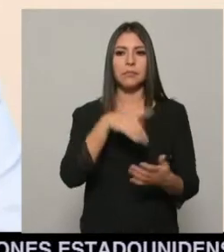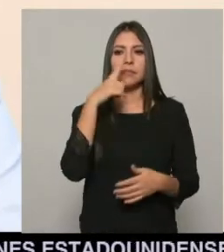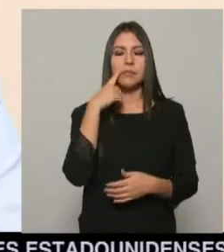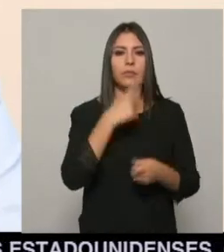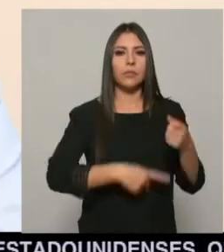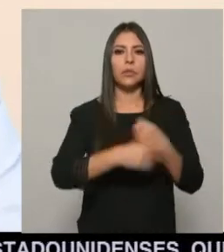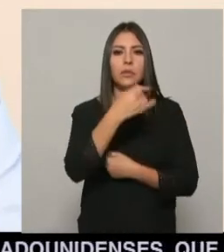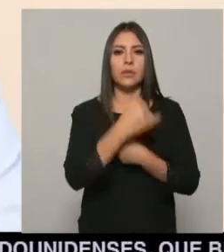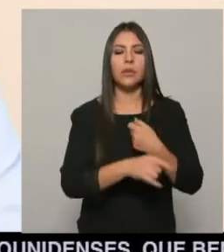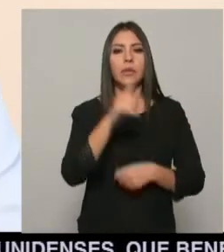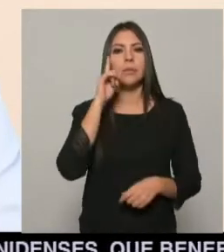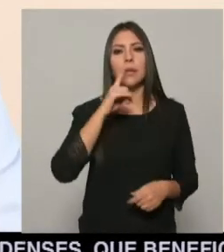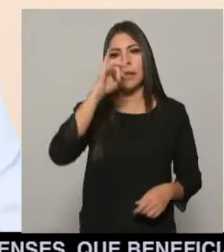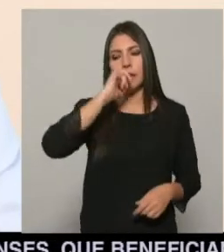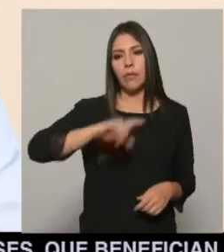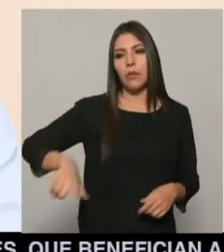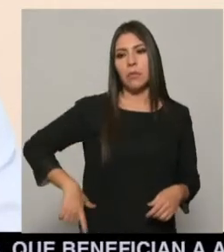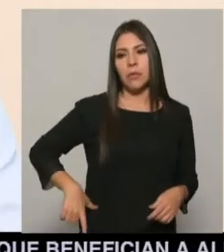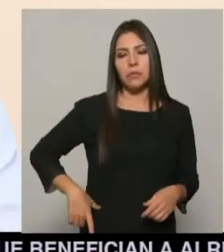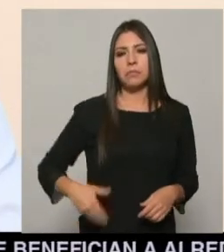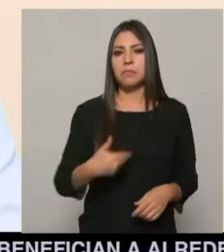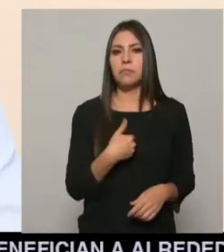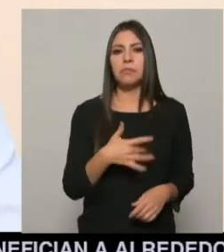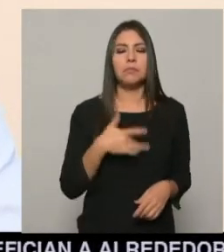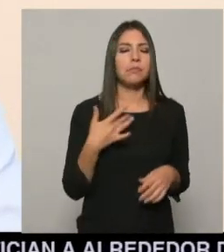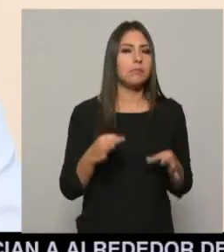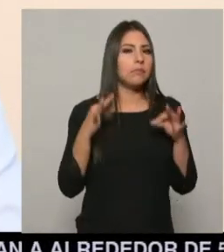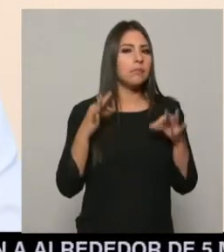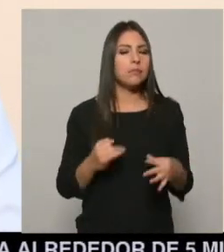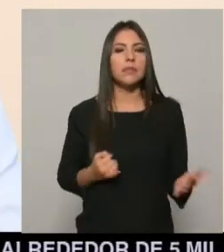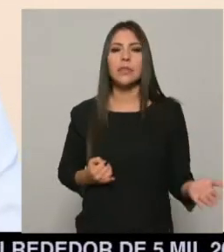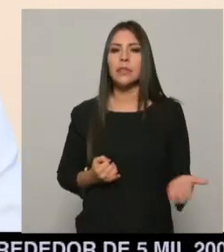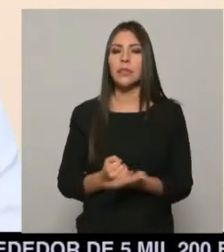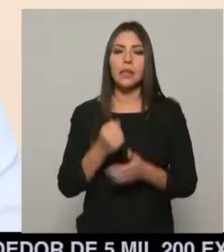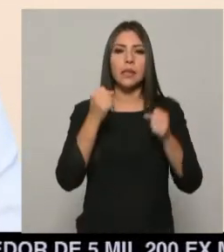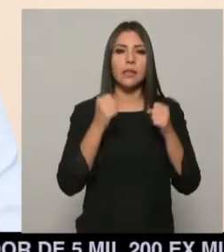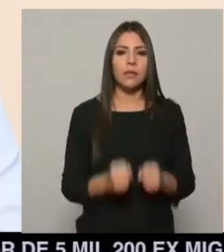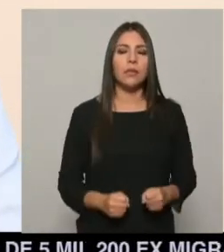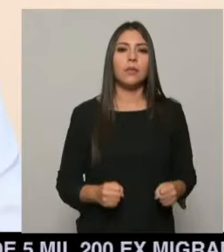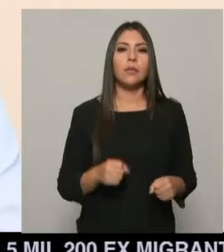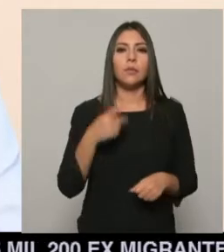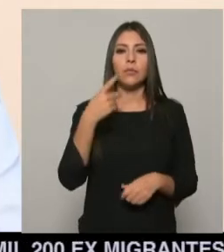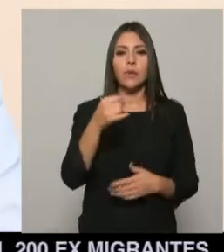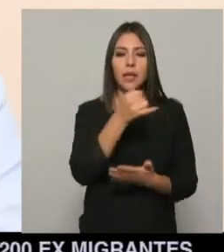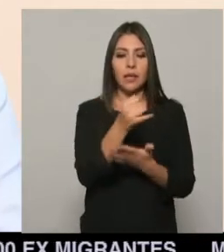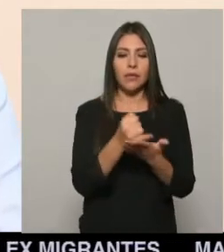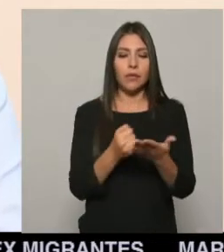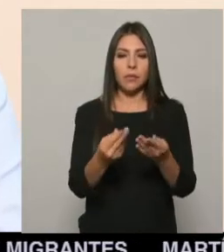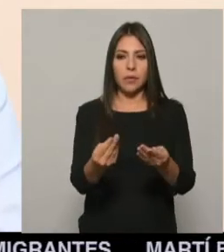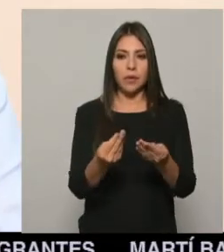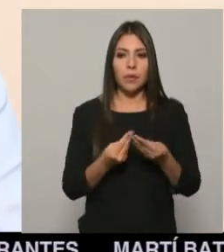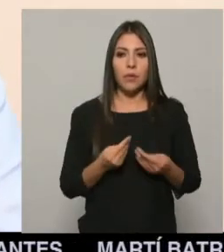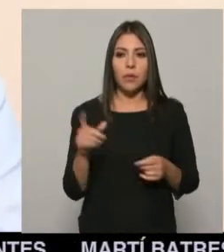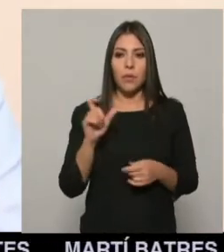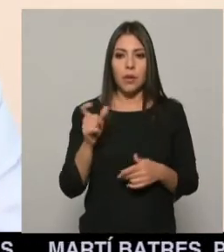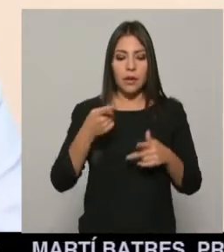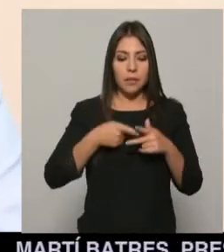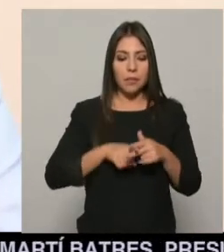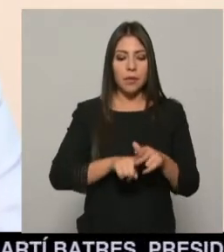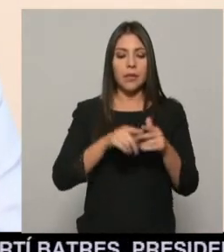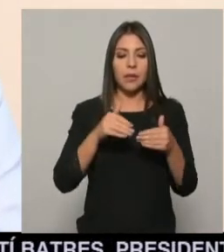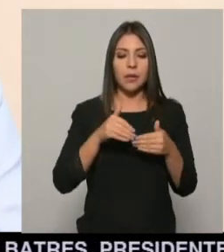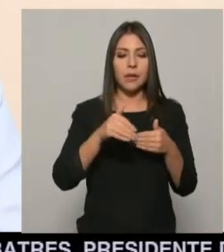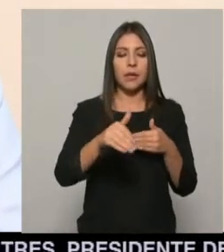de Claudia Sheinbaum Pardo, y estoy absolutamente convencido y seguro que el informe que nos presentará una vez que arranque el periodo